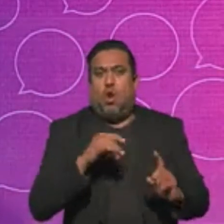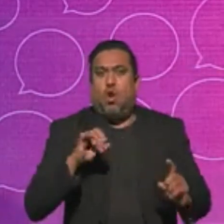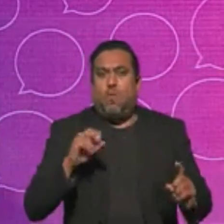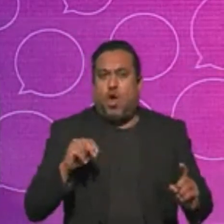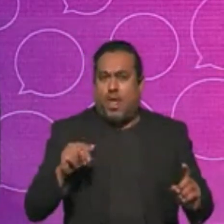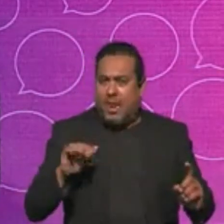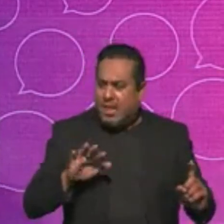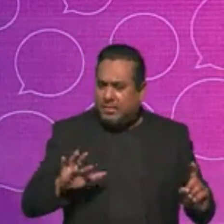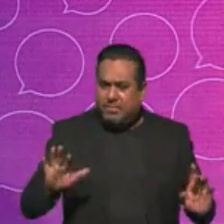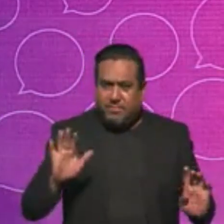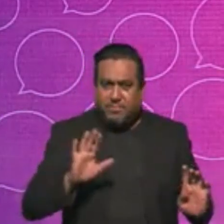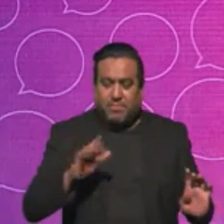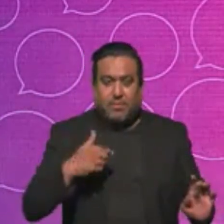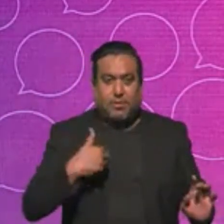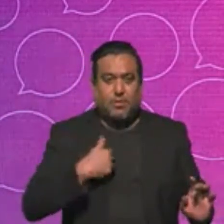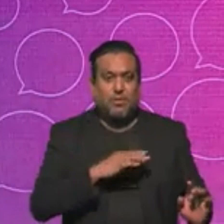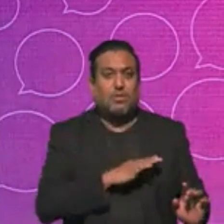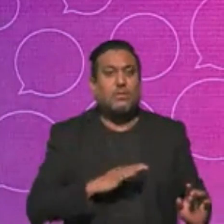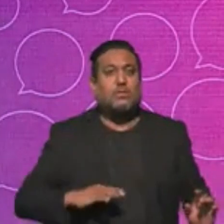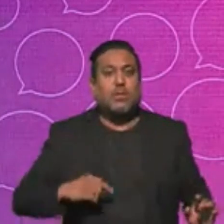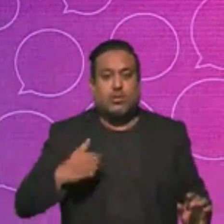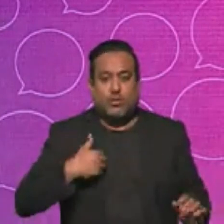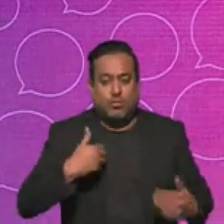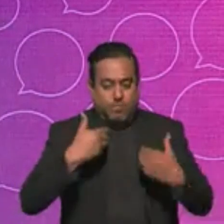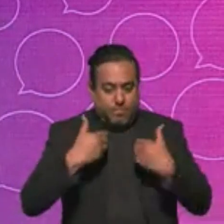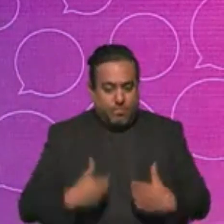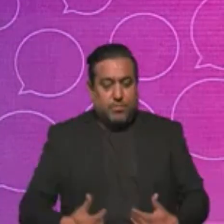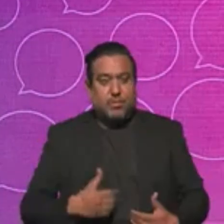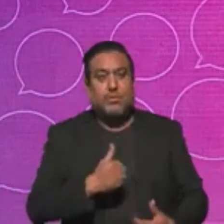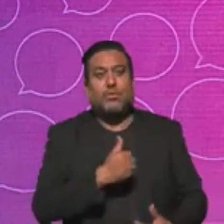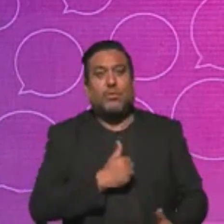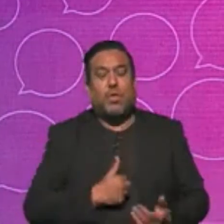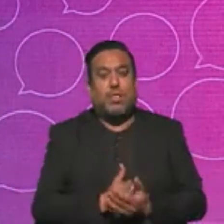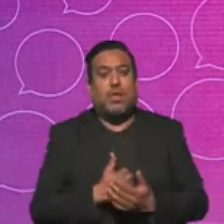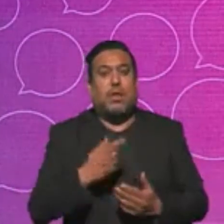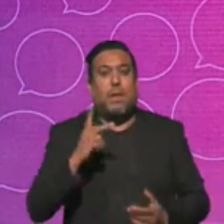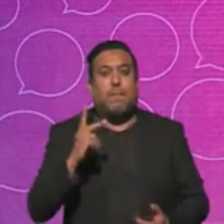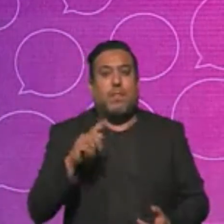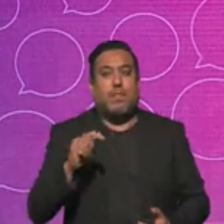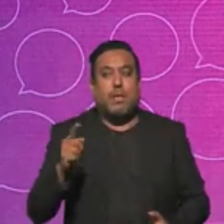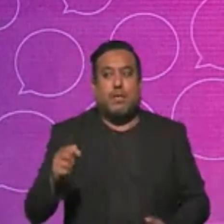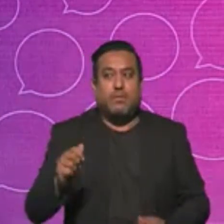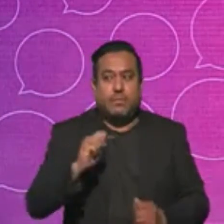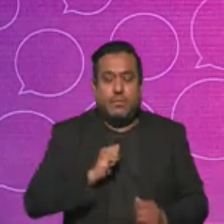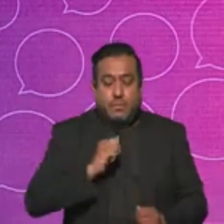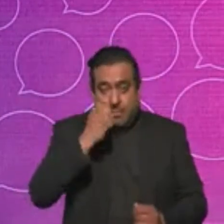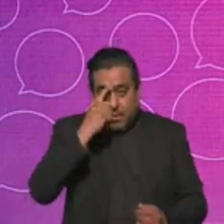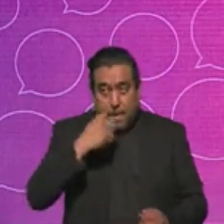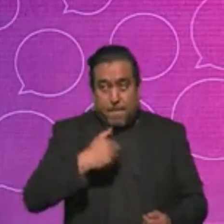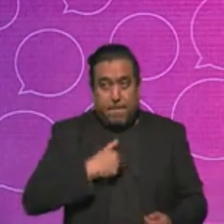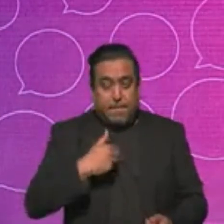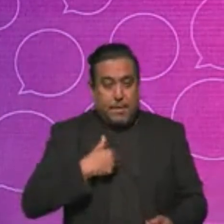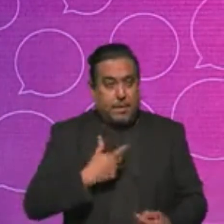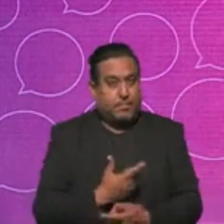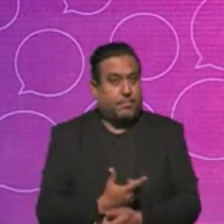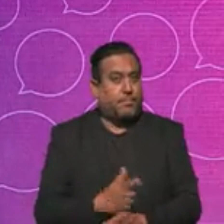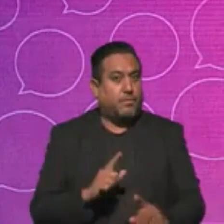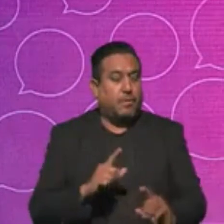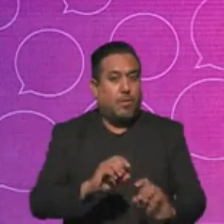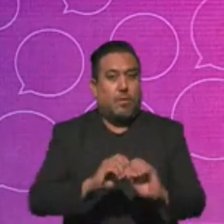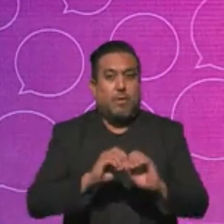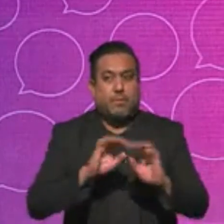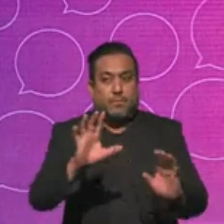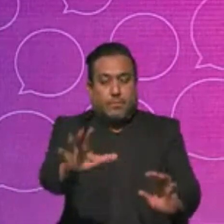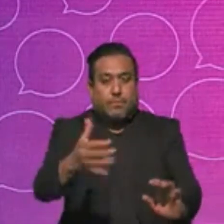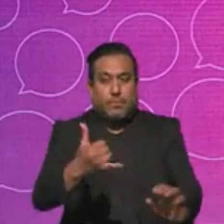el gobierno municipal yo llevo una candidatura ciudadana en donde el partido del trabajo abrió las puertas de una manera libre transparente